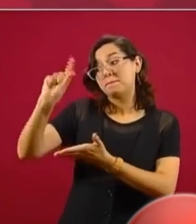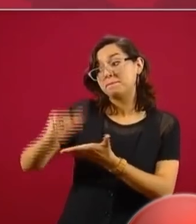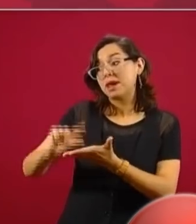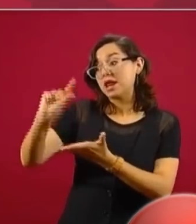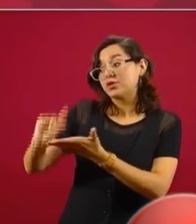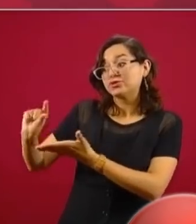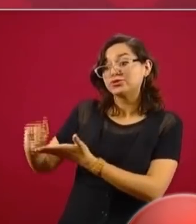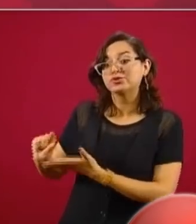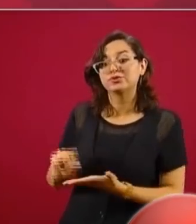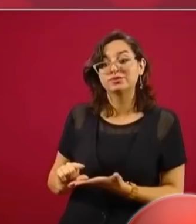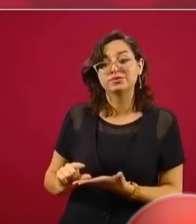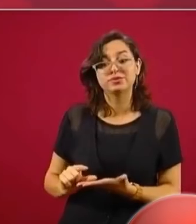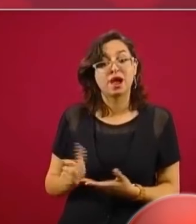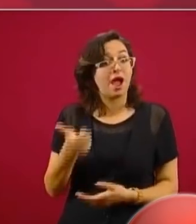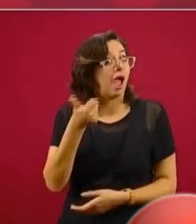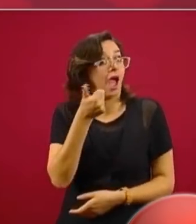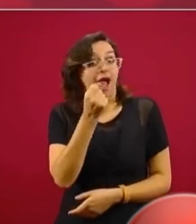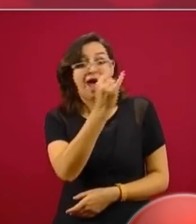No hay que olvidar